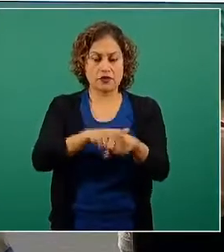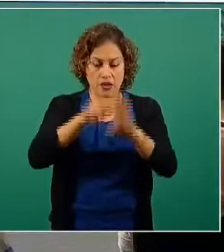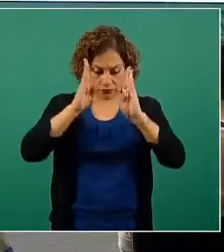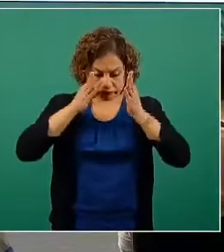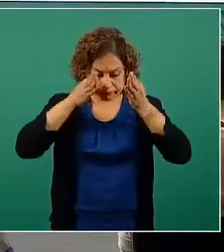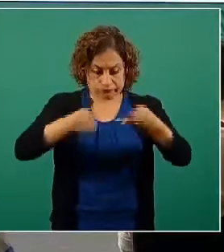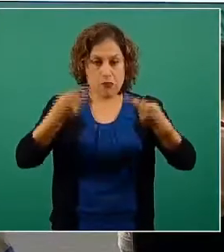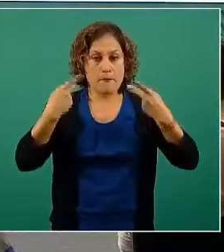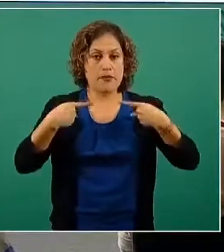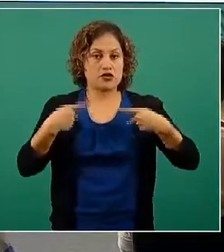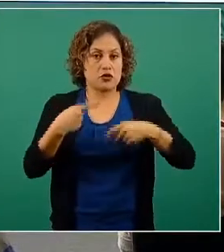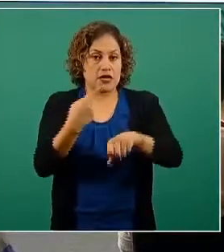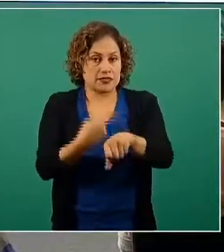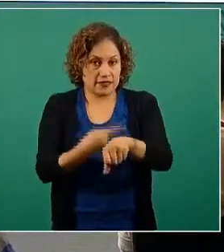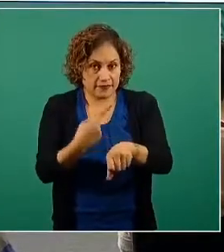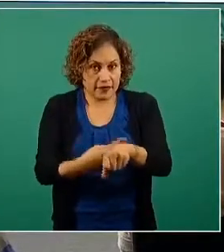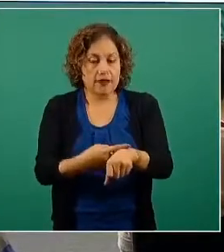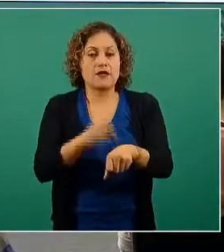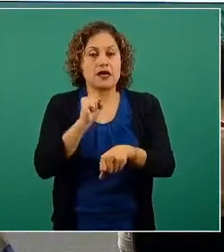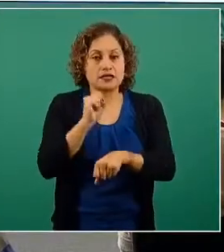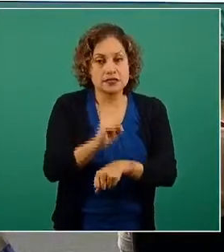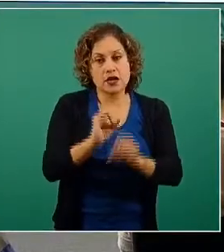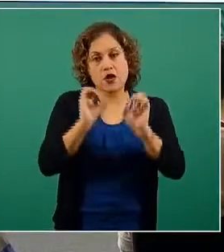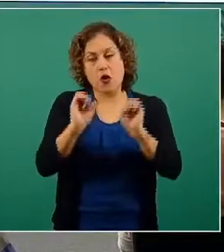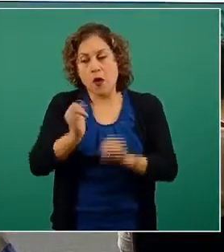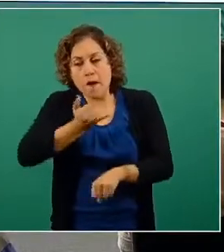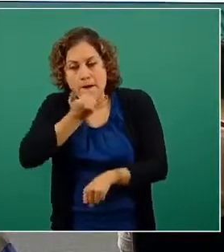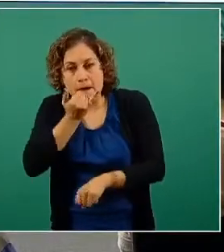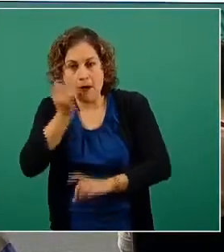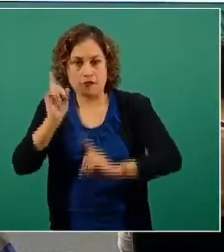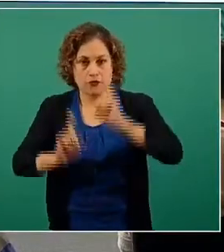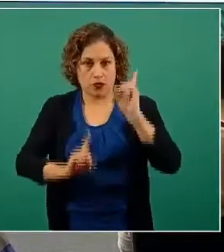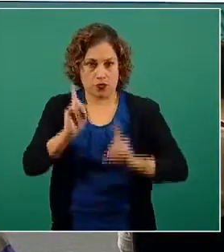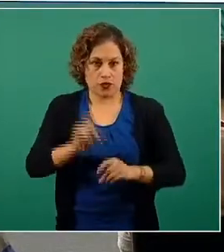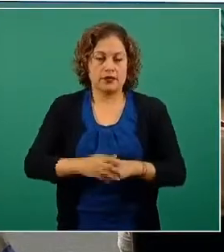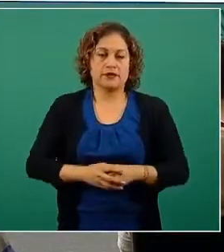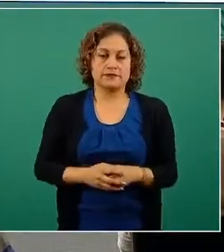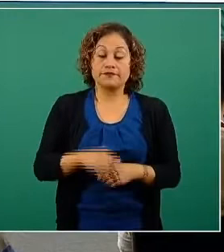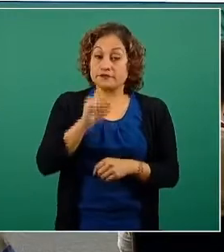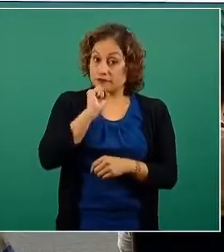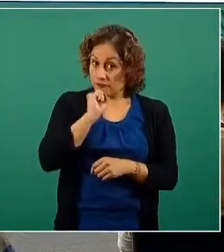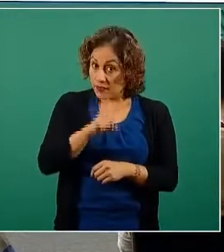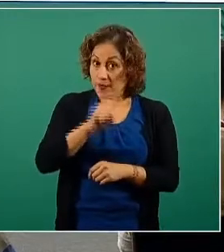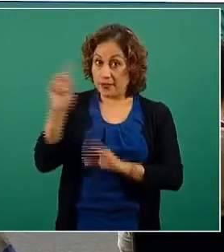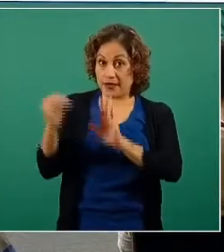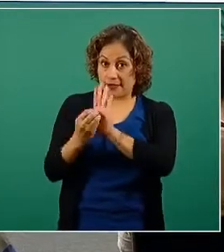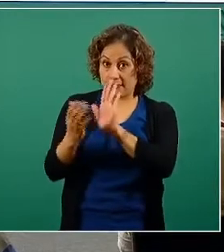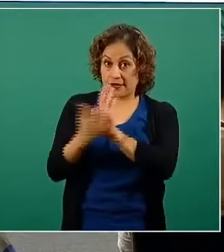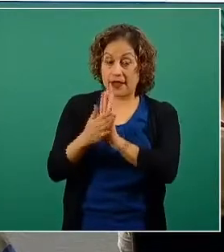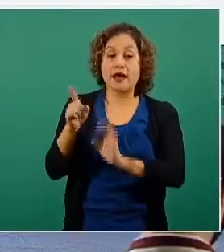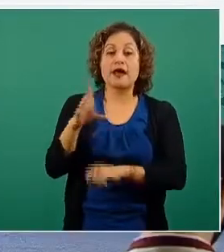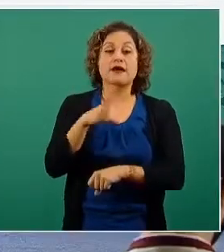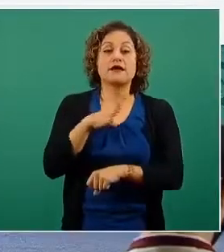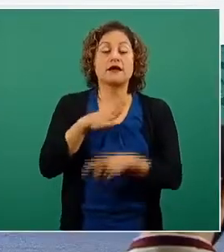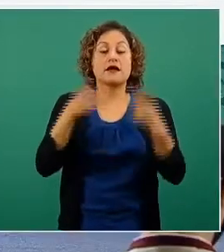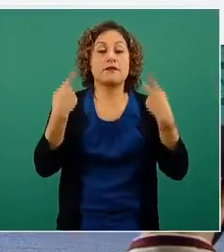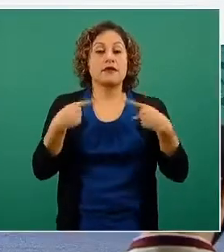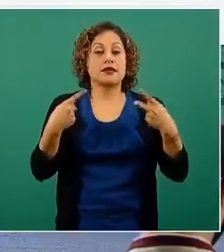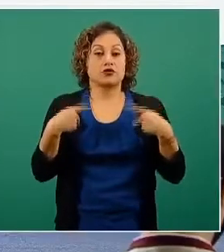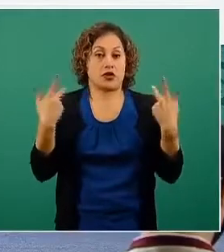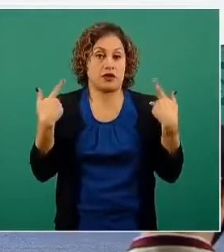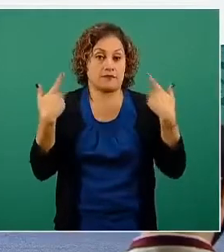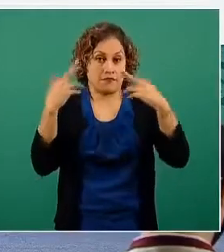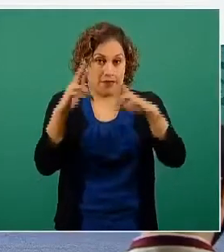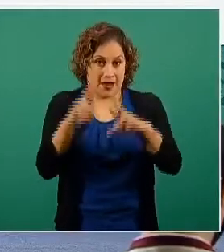Y pues también tenemos que presentar el avance que tuvimos con el personal educativo, de acuerdo a lo planeado, pues se aplicaron